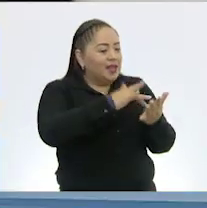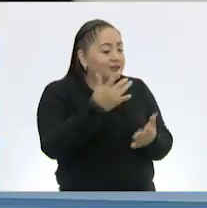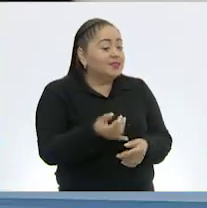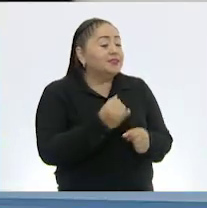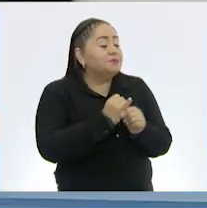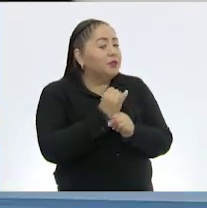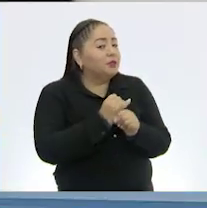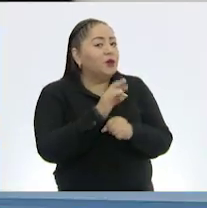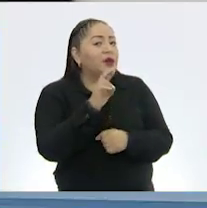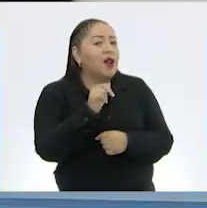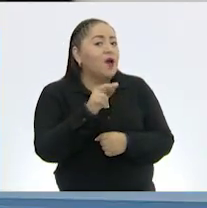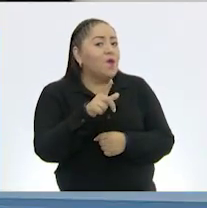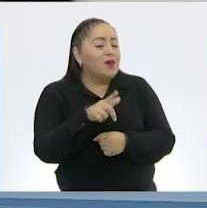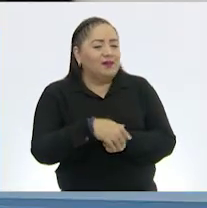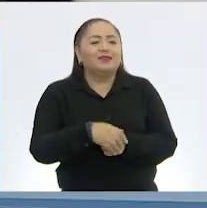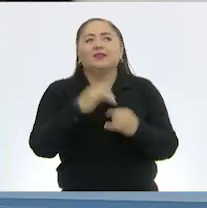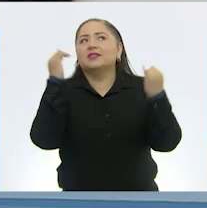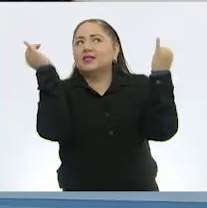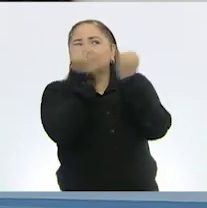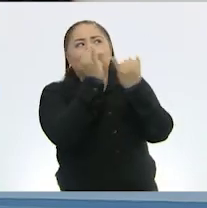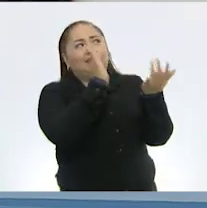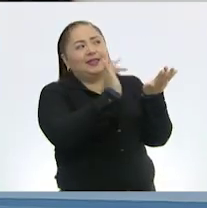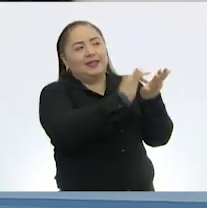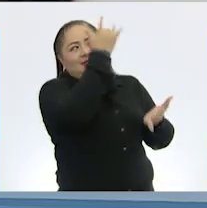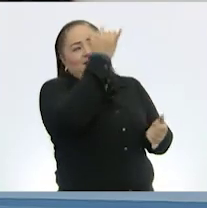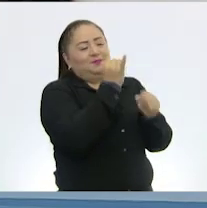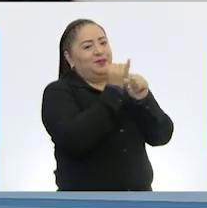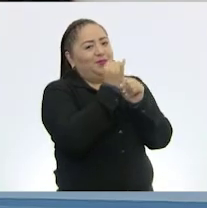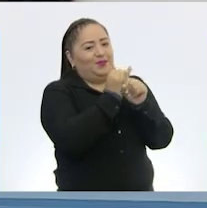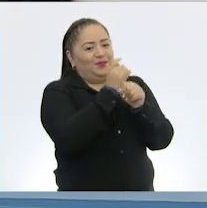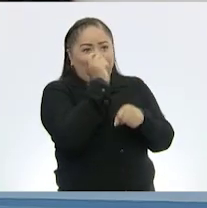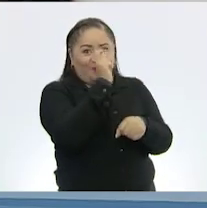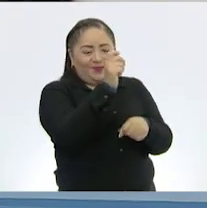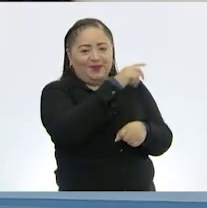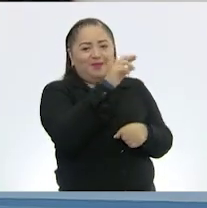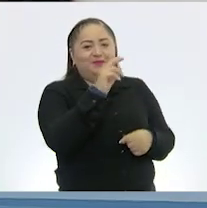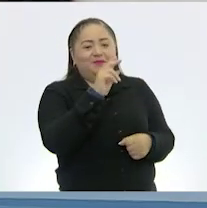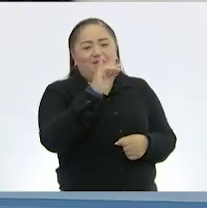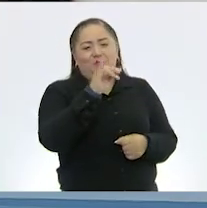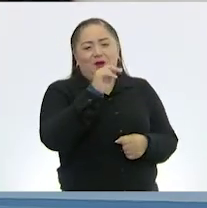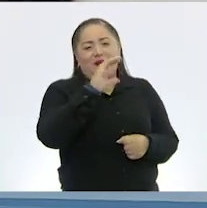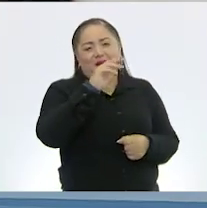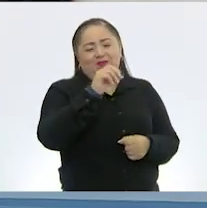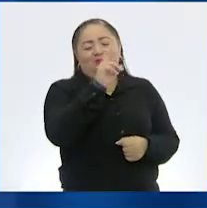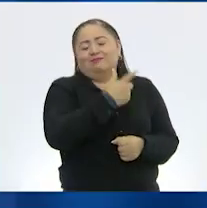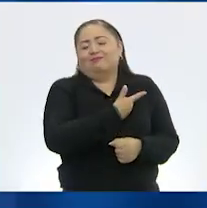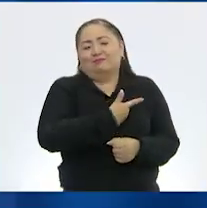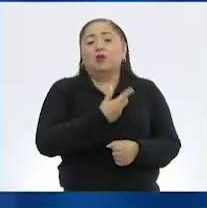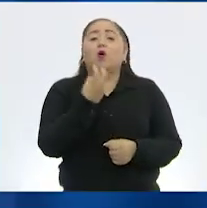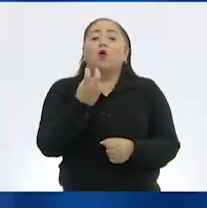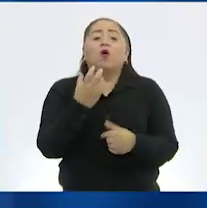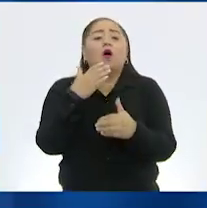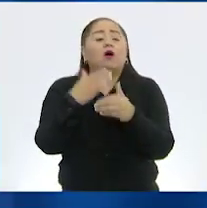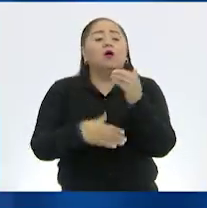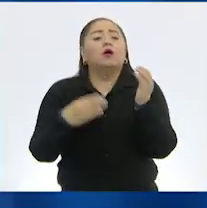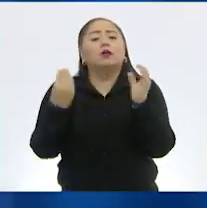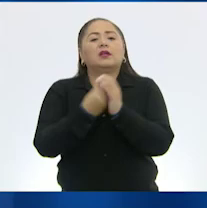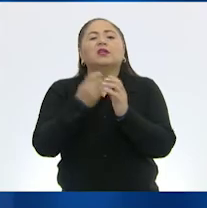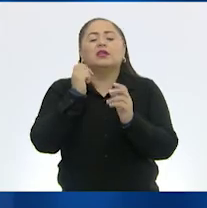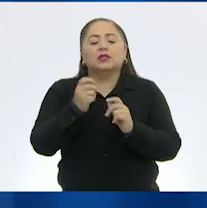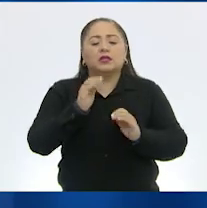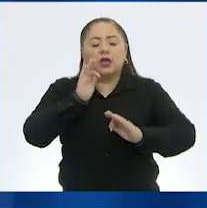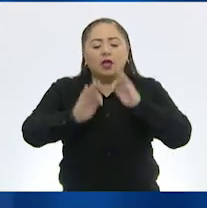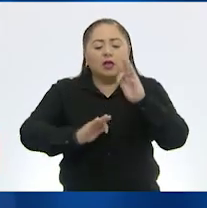Inspector Raulito. Sí, gracias, inspector Juan Carlos. Fue un placer. Hemos terminado con